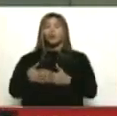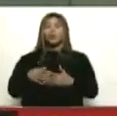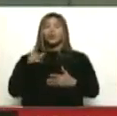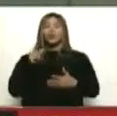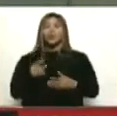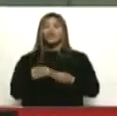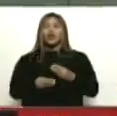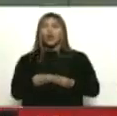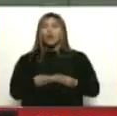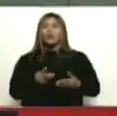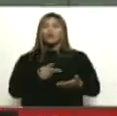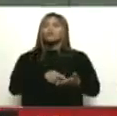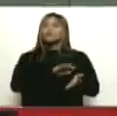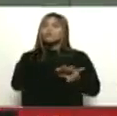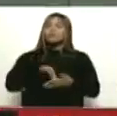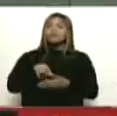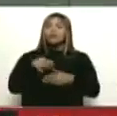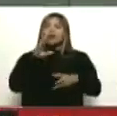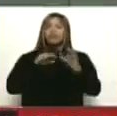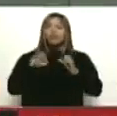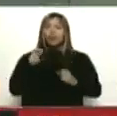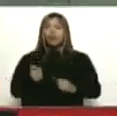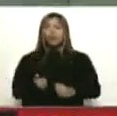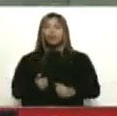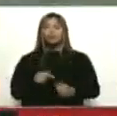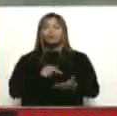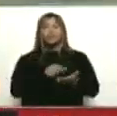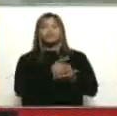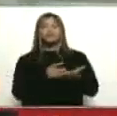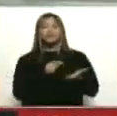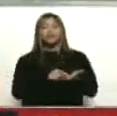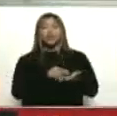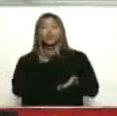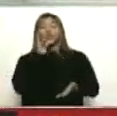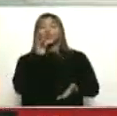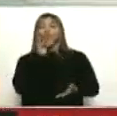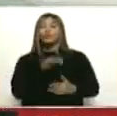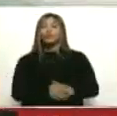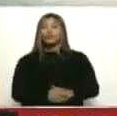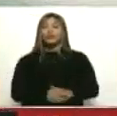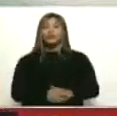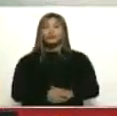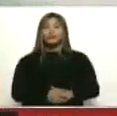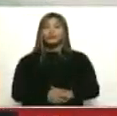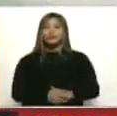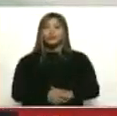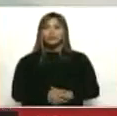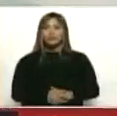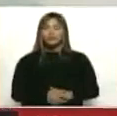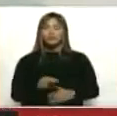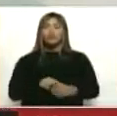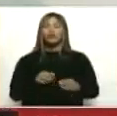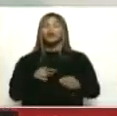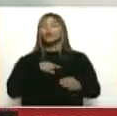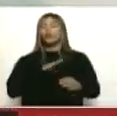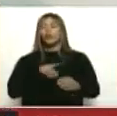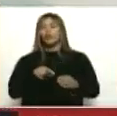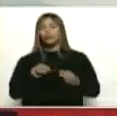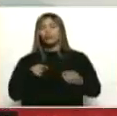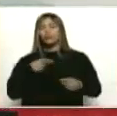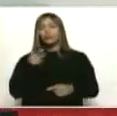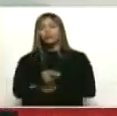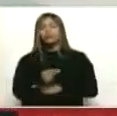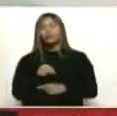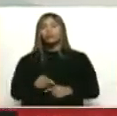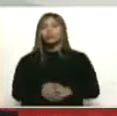O sea, ¿cómo es ese proceso para entender un poco? Bueno, el decreto todavía está en el estado de orden ejecutiva.